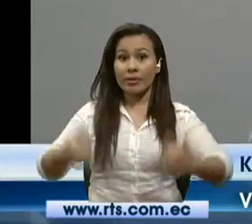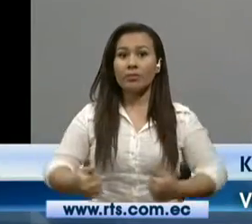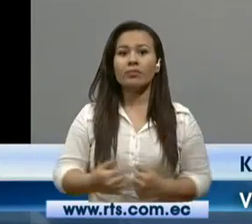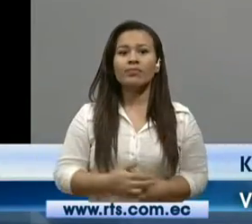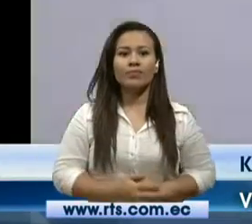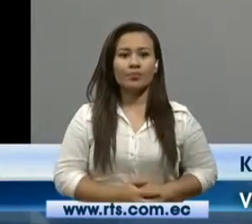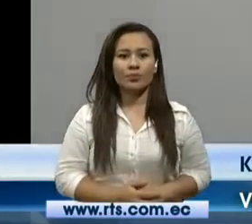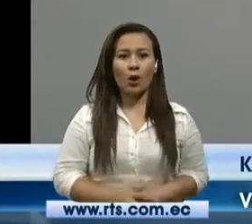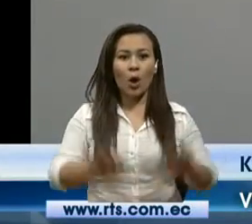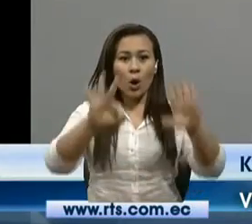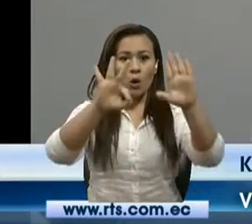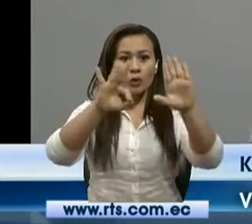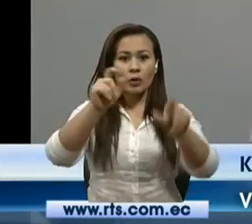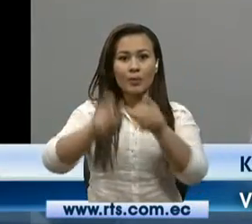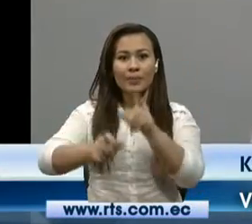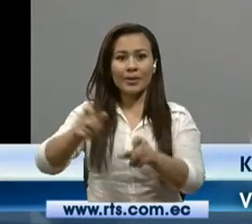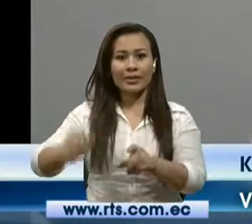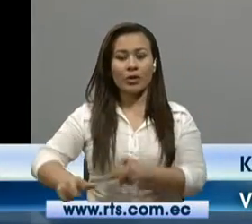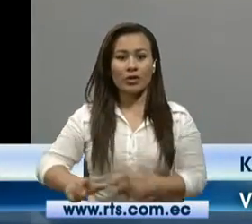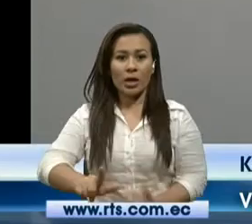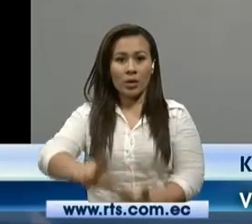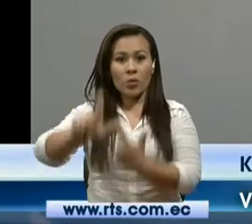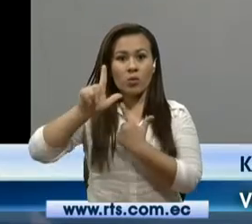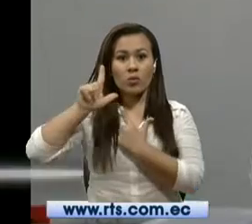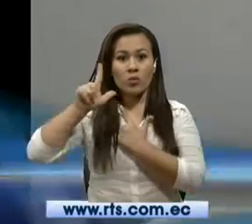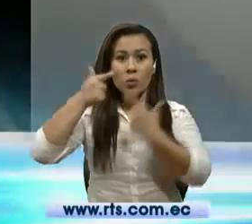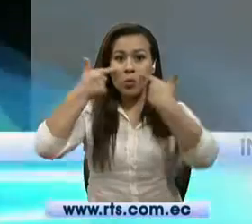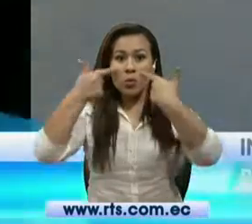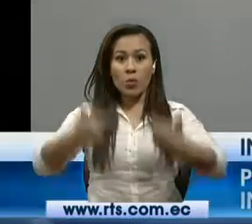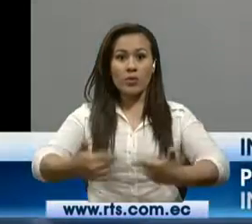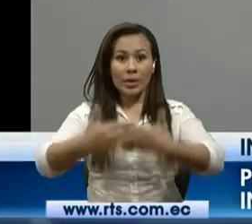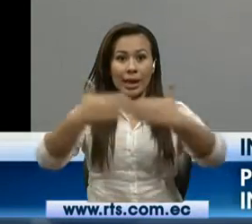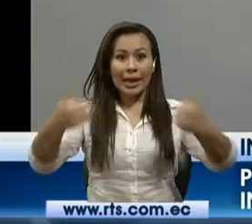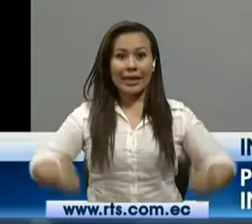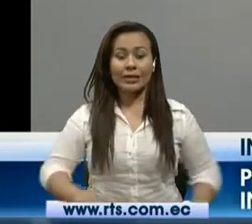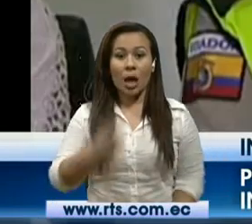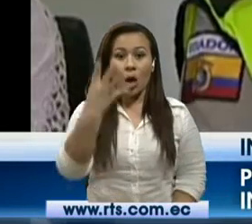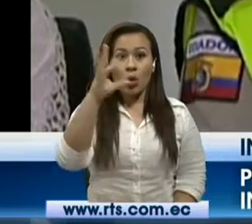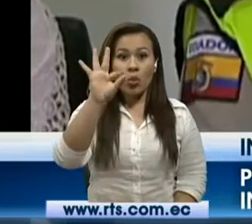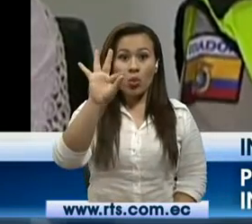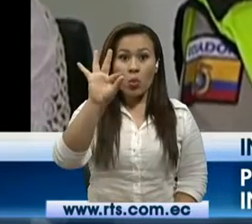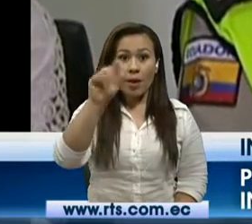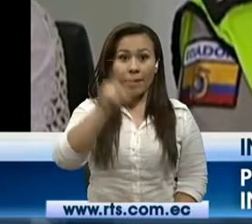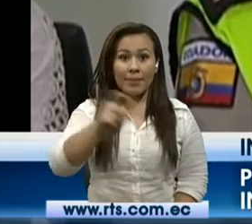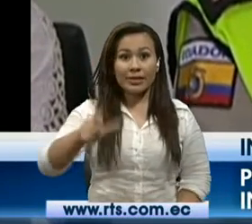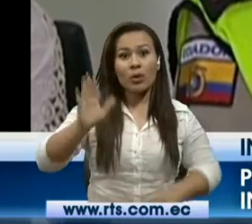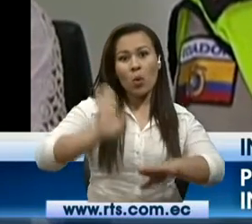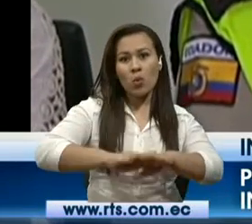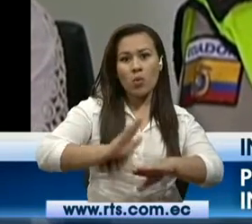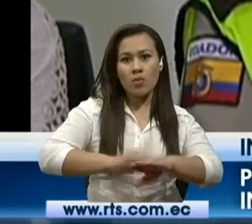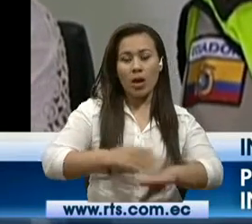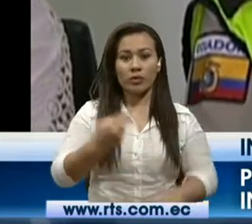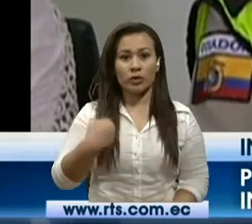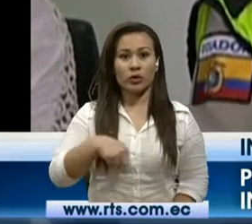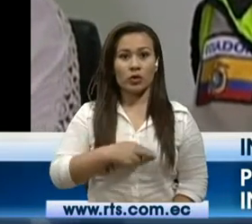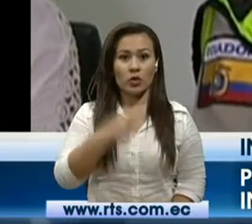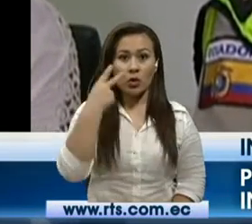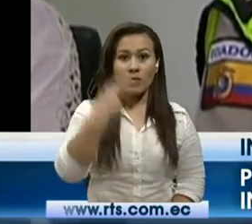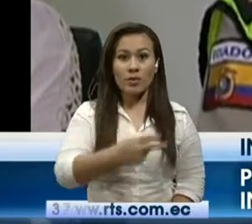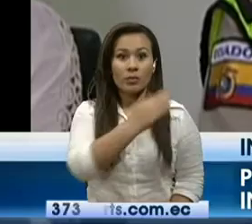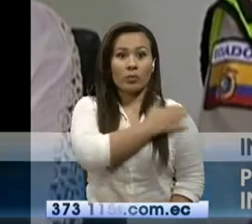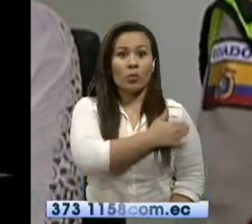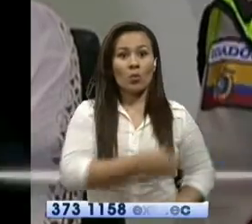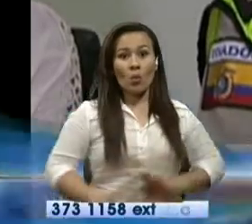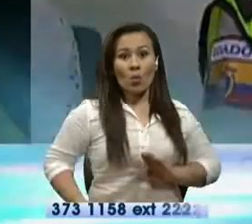de 8 agentes de seguridad penitenciaria de los 9 involucrados. Los mismos que ingresaban a la regional